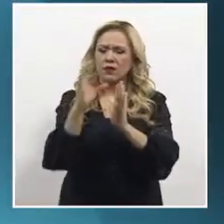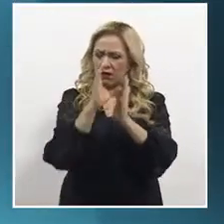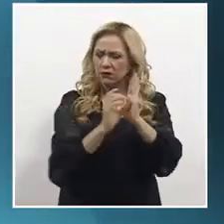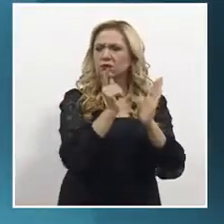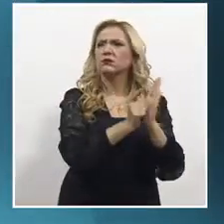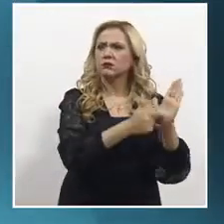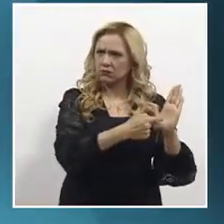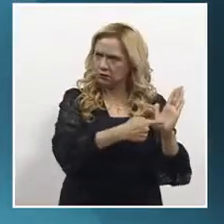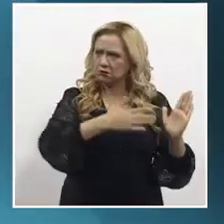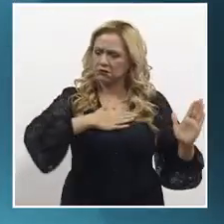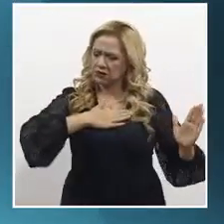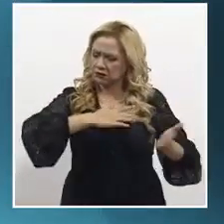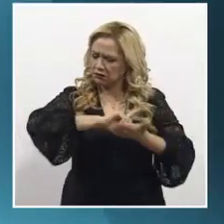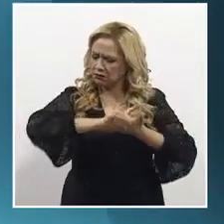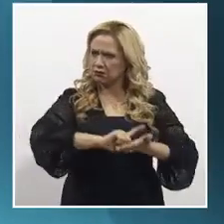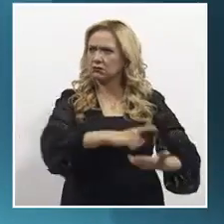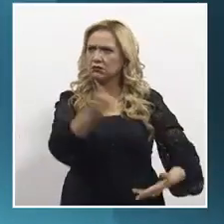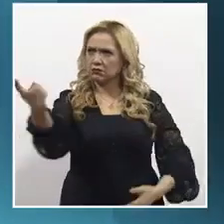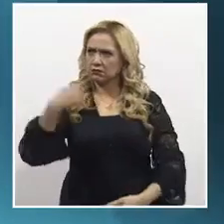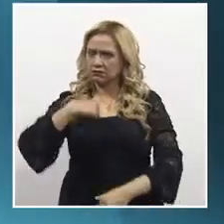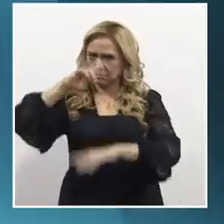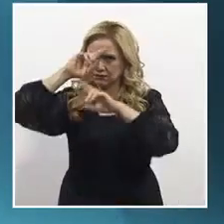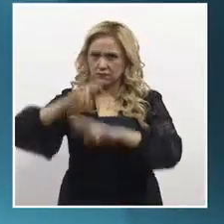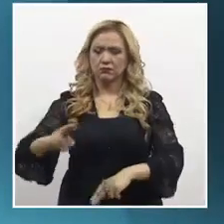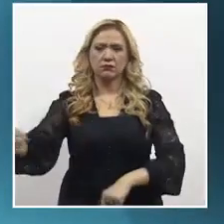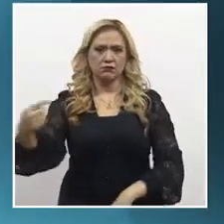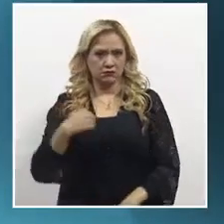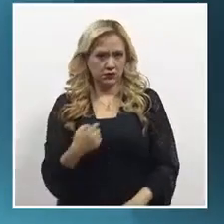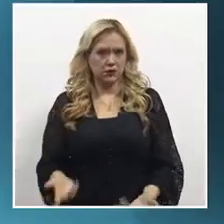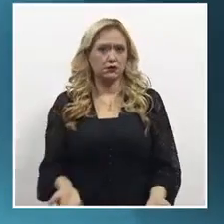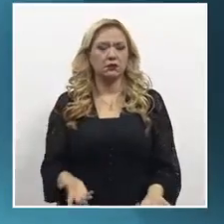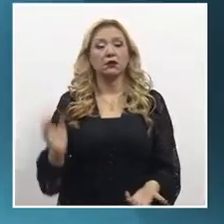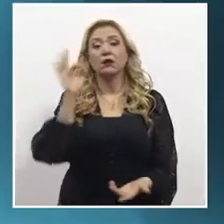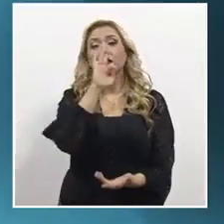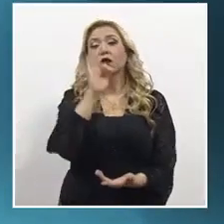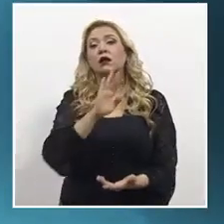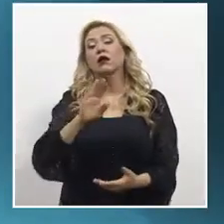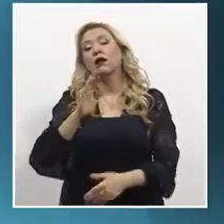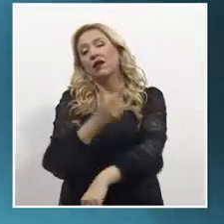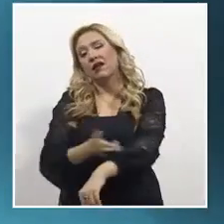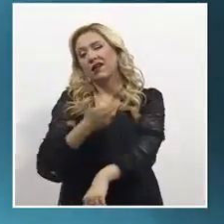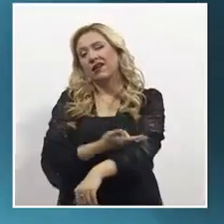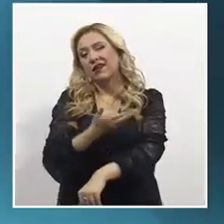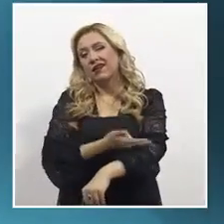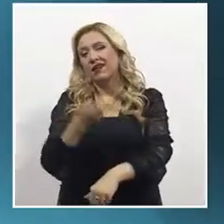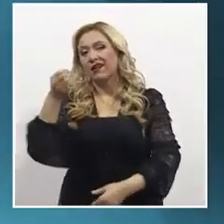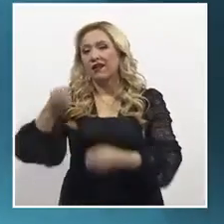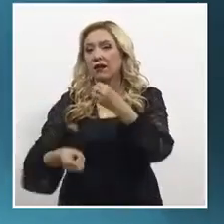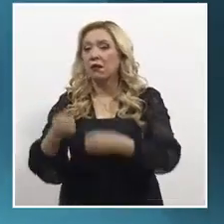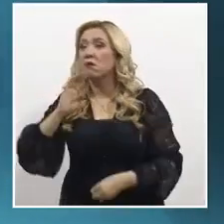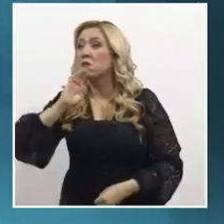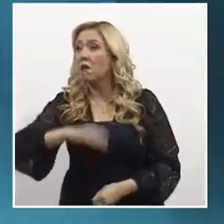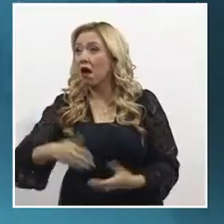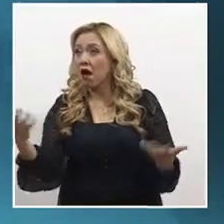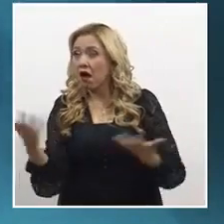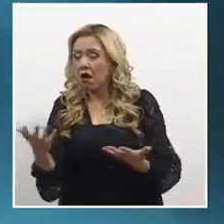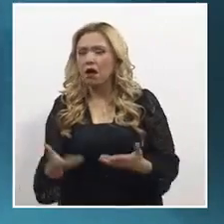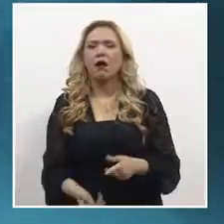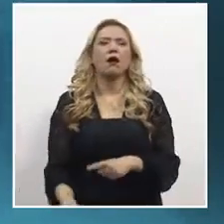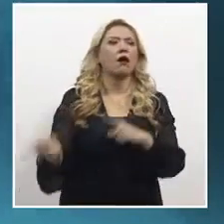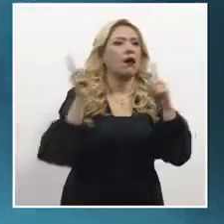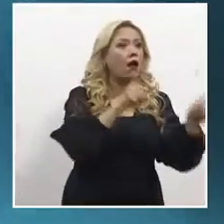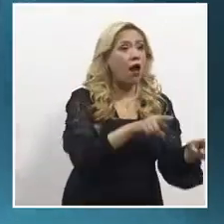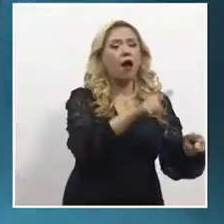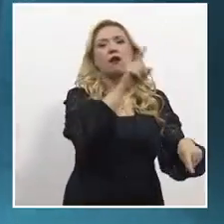una sentencia, es decir, cuando hubo violaciones durante el proceso, mientras que el amparo indirecto se promueve ante actos que atenten contra